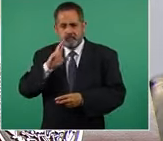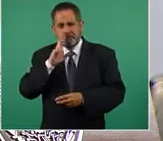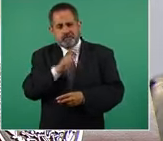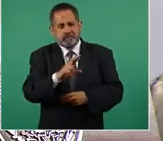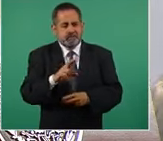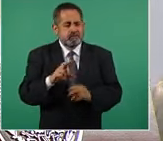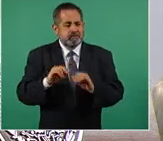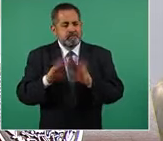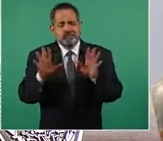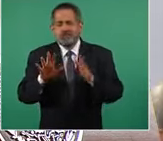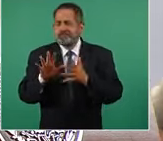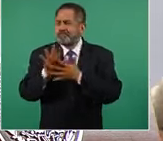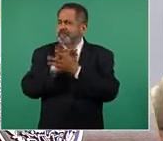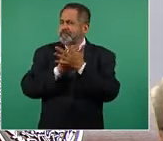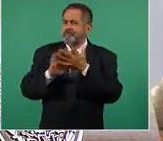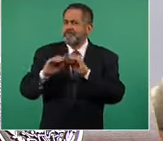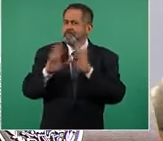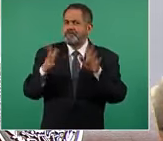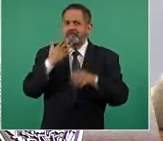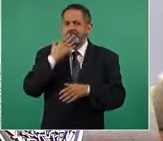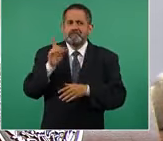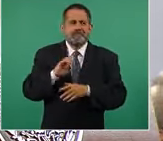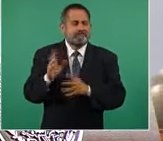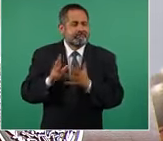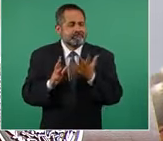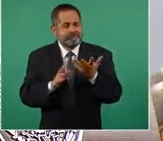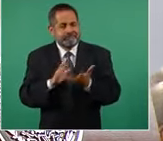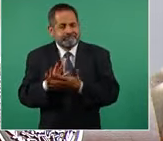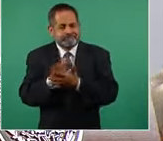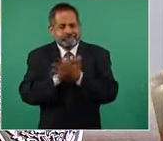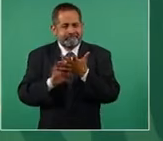no tan clara,